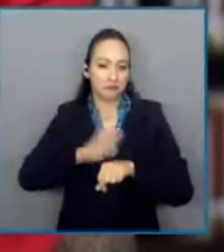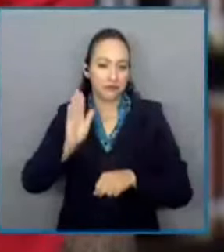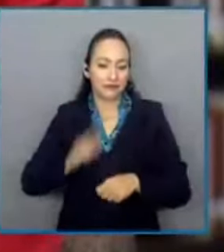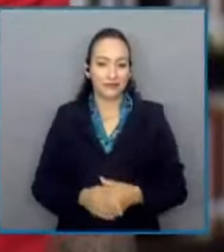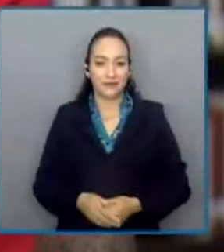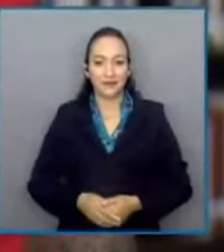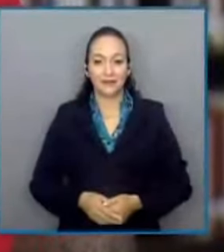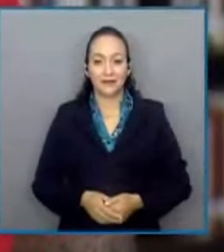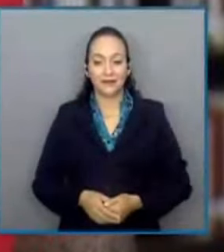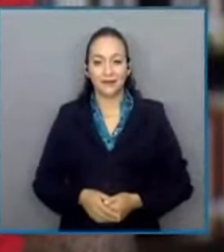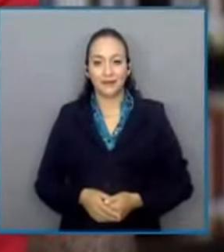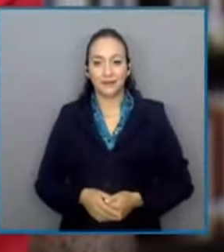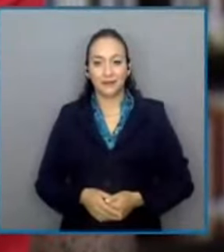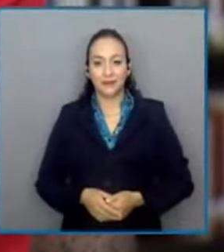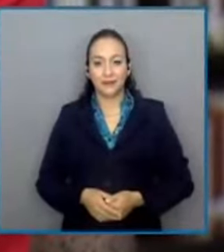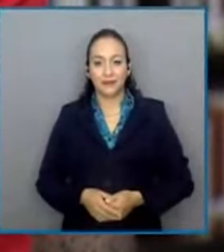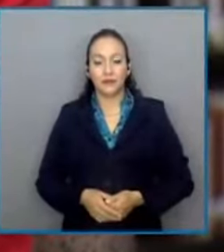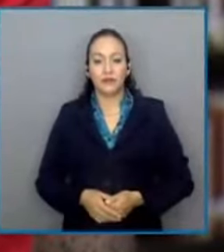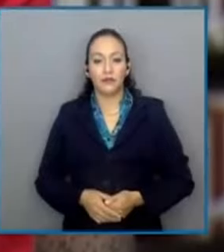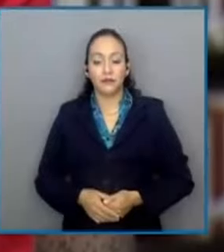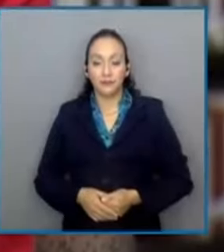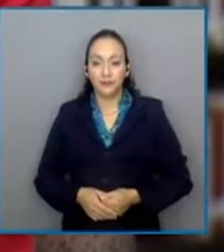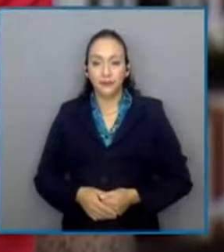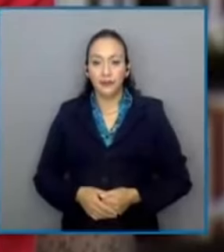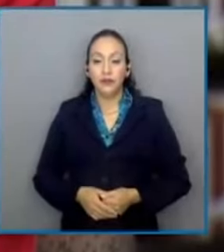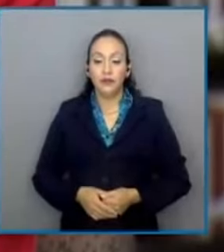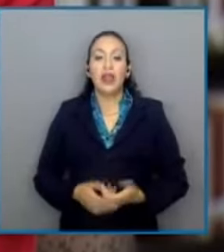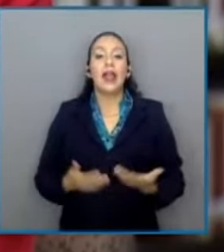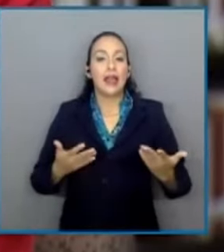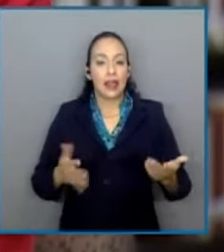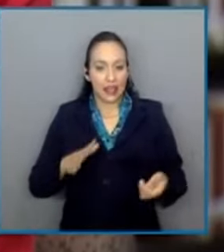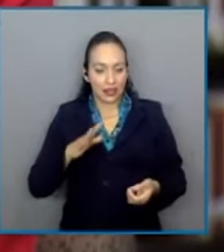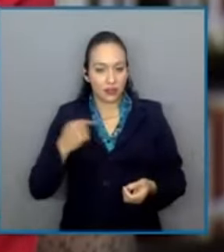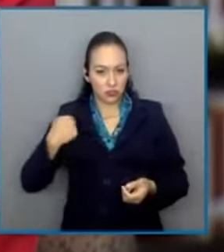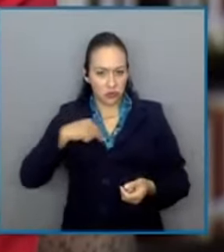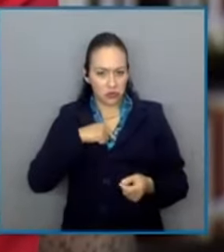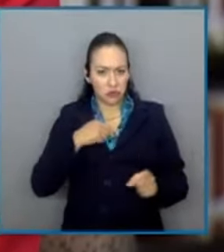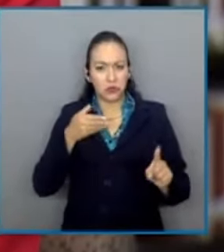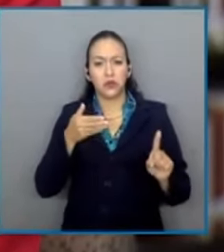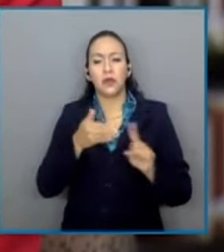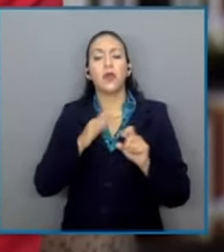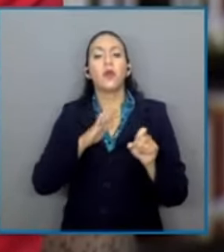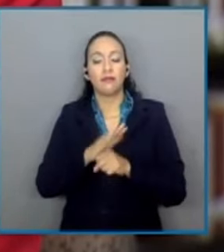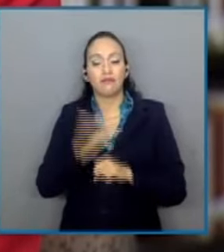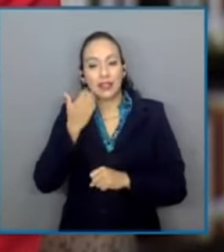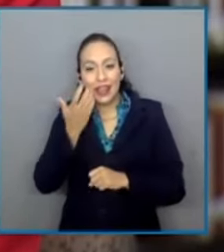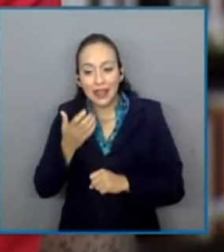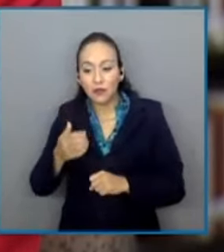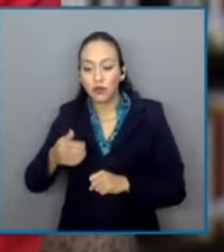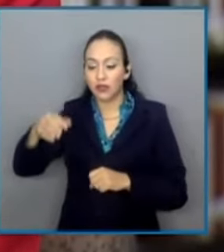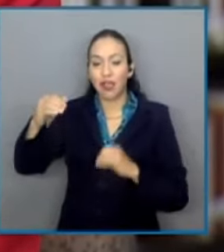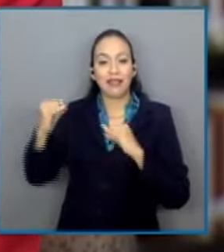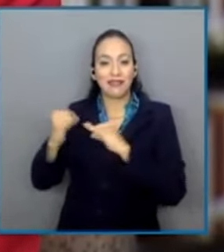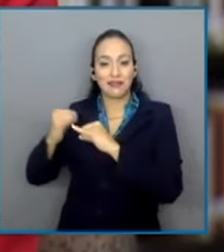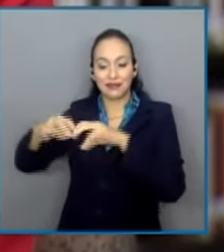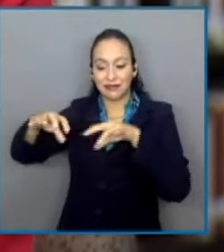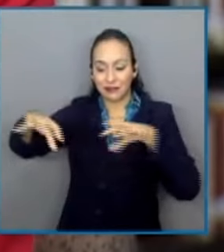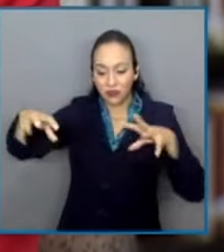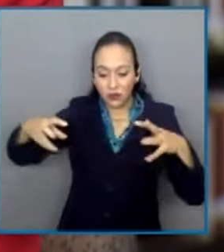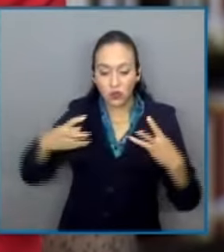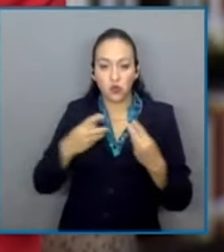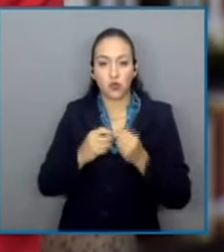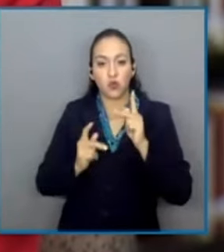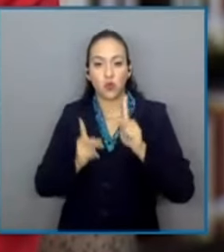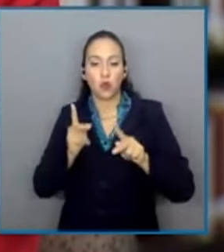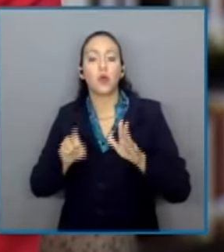Son 6 temas a partir de los cuales buscamos detonar esta reflexión. Por un lado, estamos trabajando el tema del ABC de las